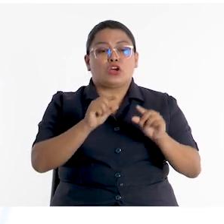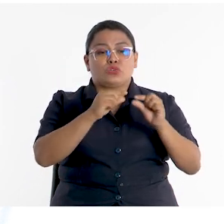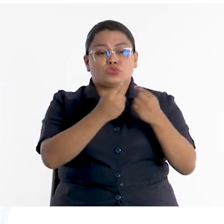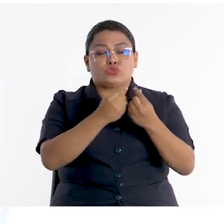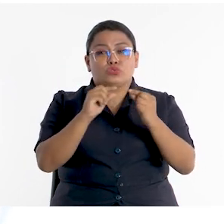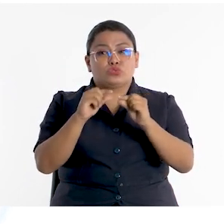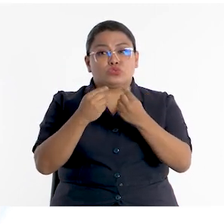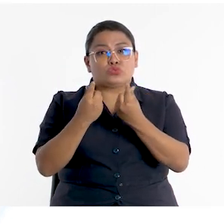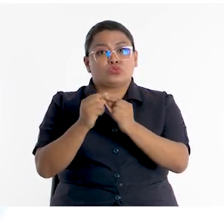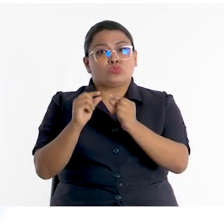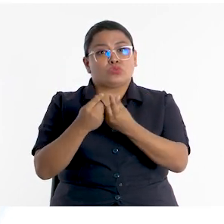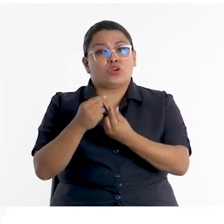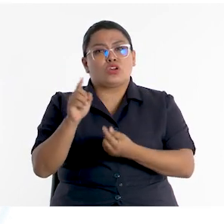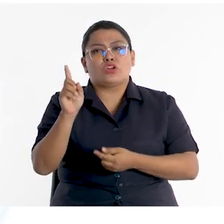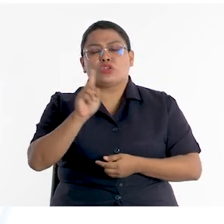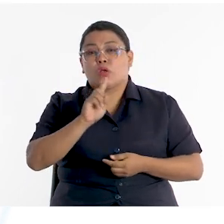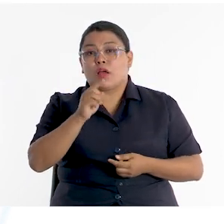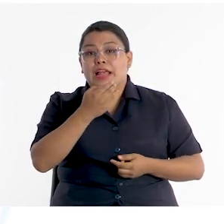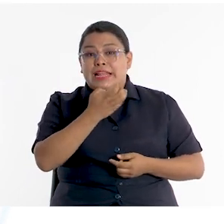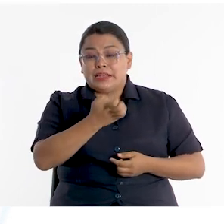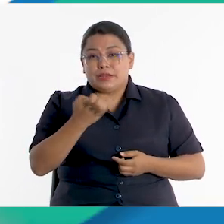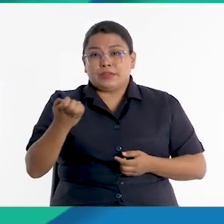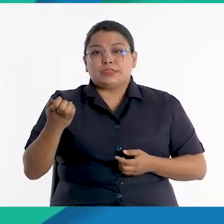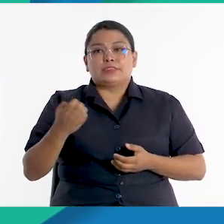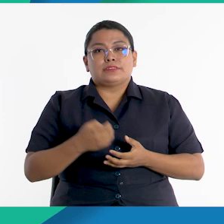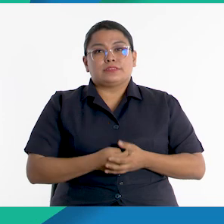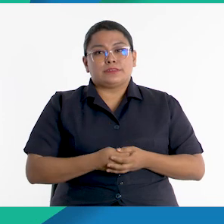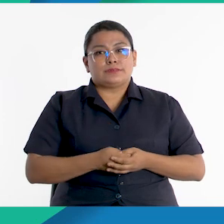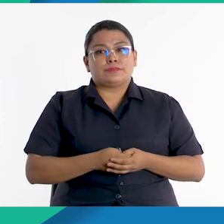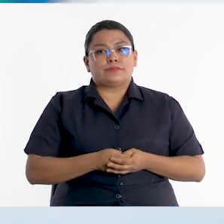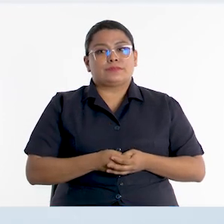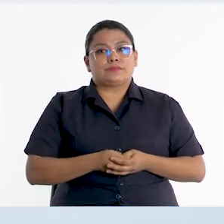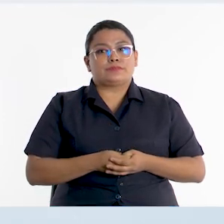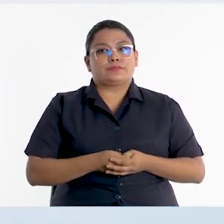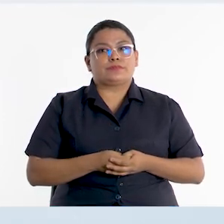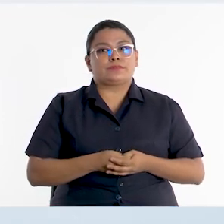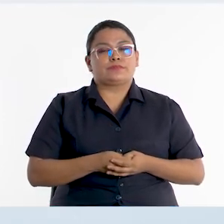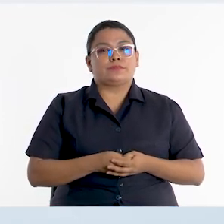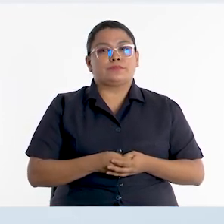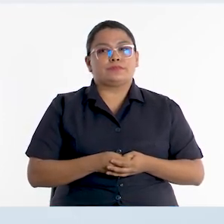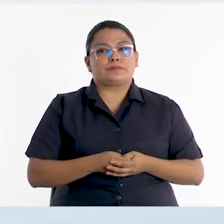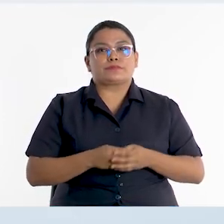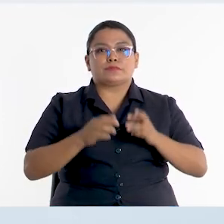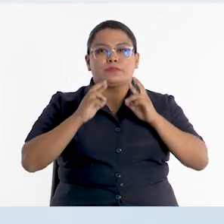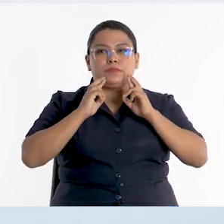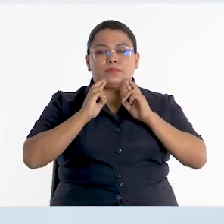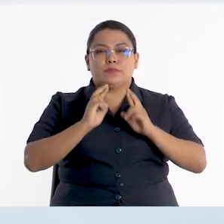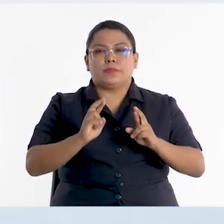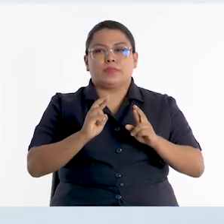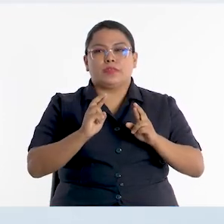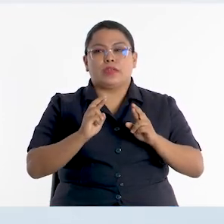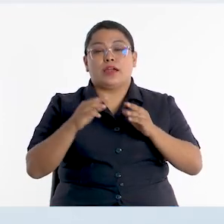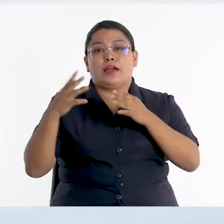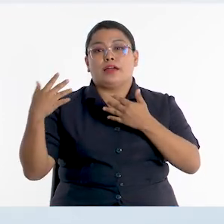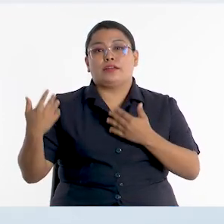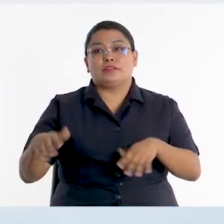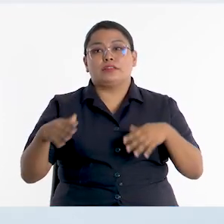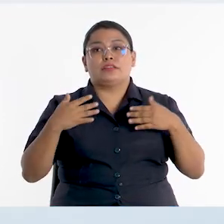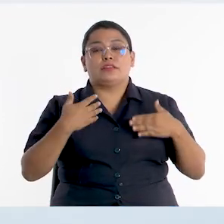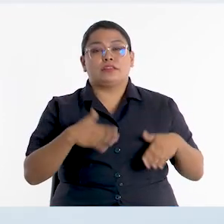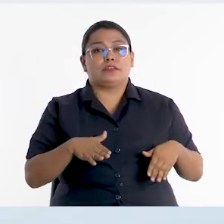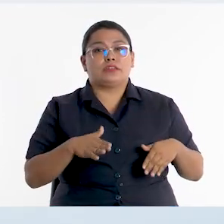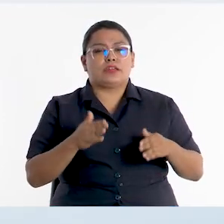grupos y no la cantidad de elementos. Resolveremos la siguiente actividad